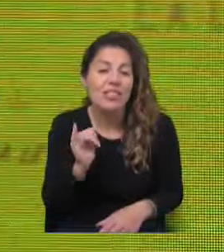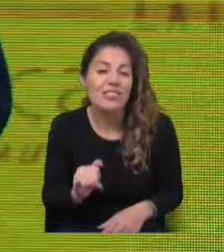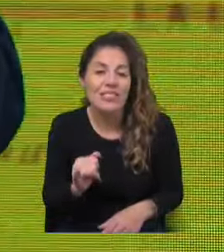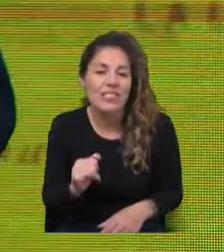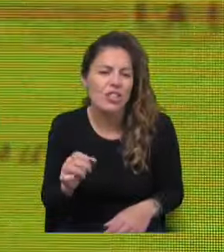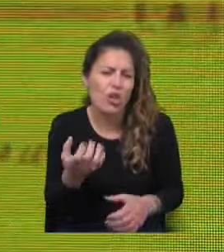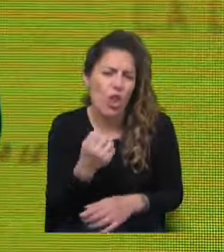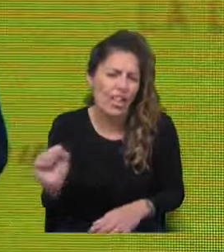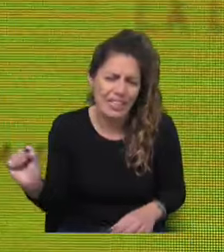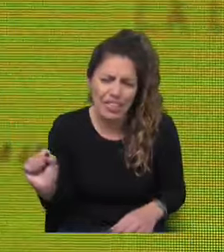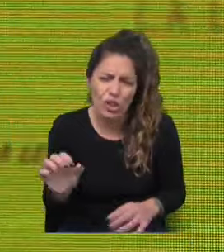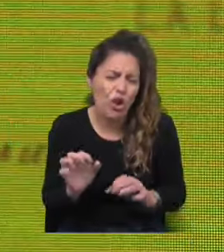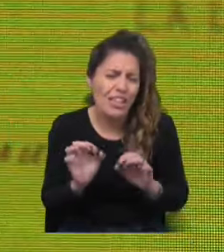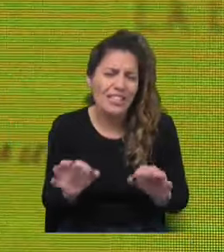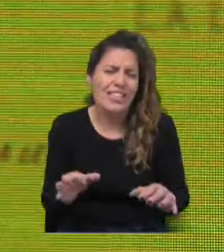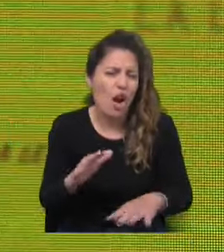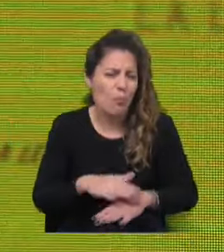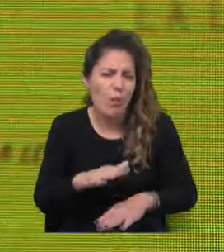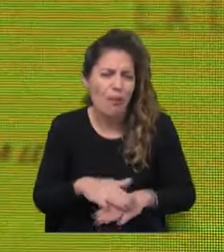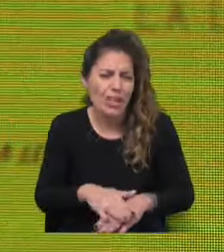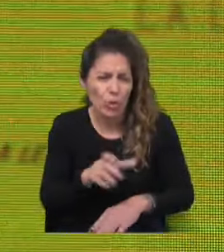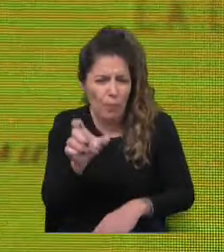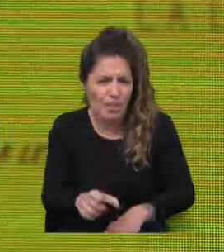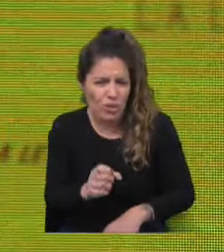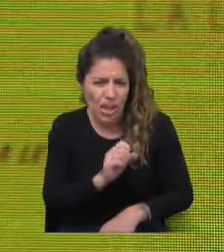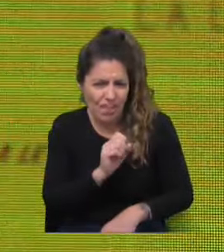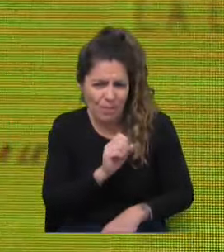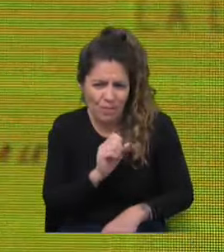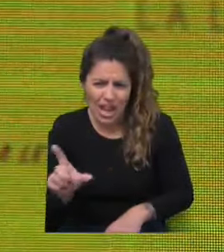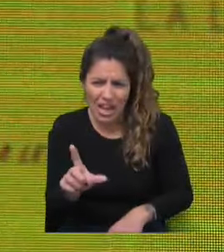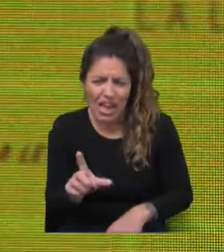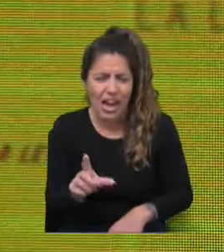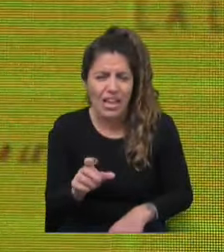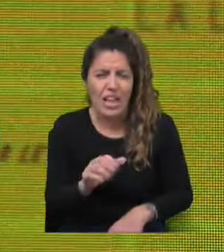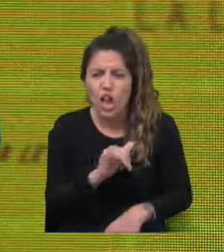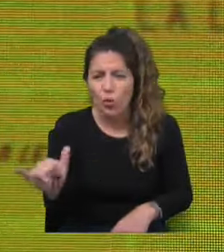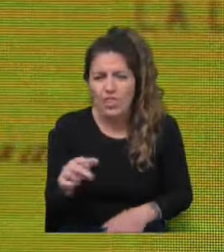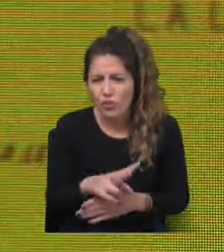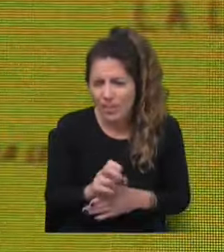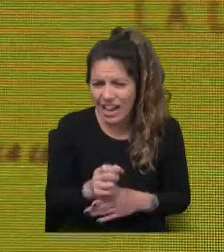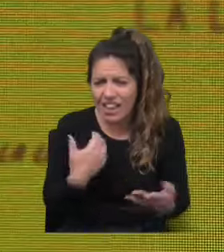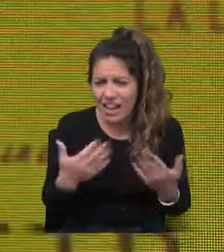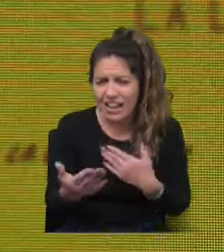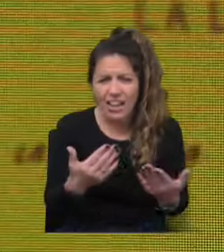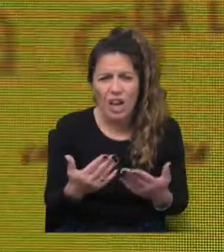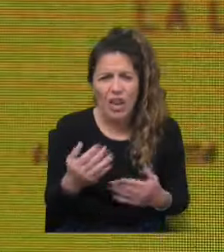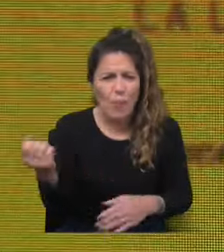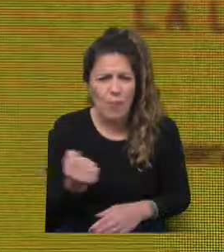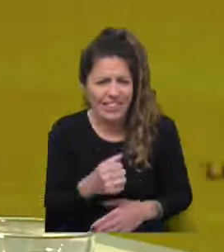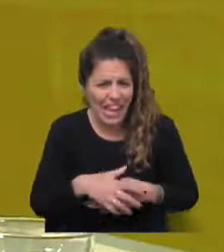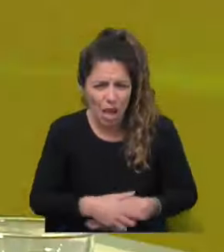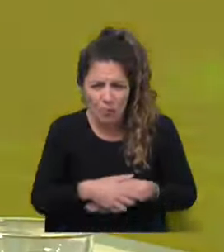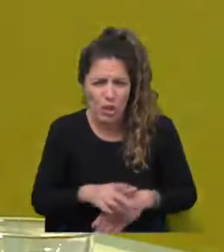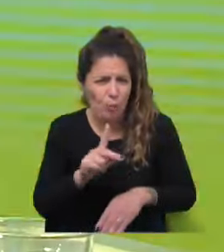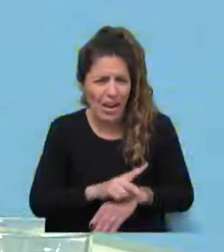todo tipo de delitos, lleva un momento que es un tipo sanguinario, ¿no? En esa misma acusación fiscal era la que habla de... Mata al amigo en